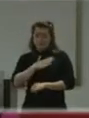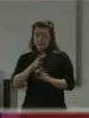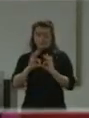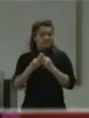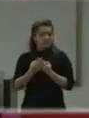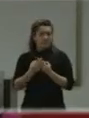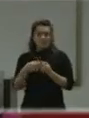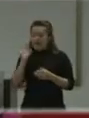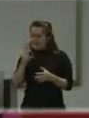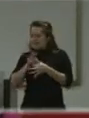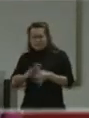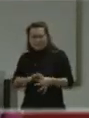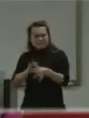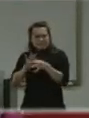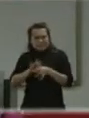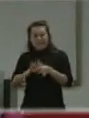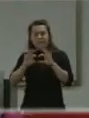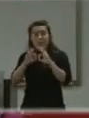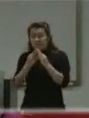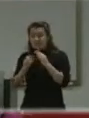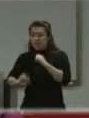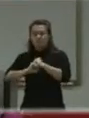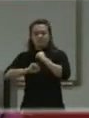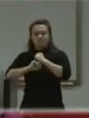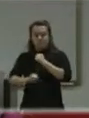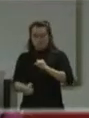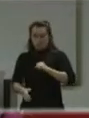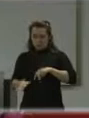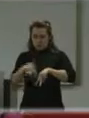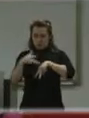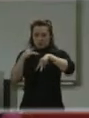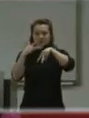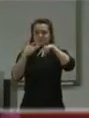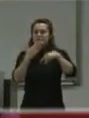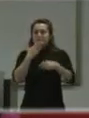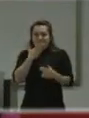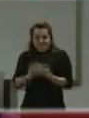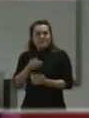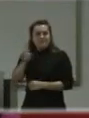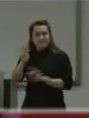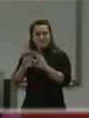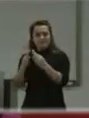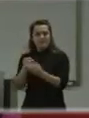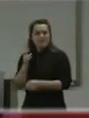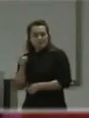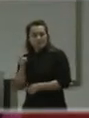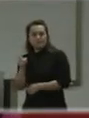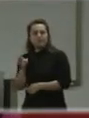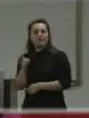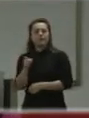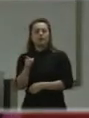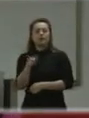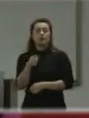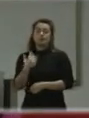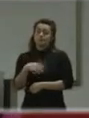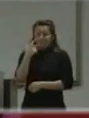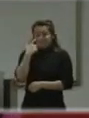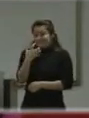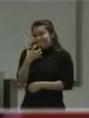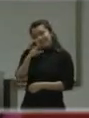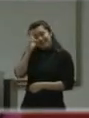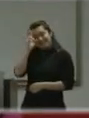siempre mi familia ha sido el motor más grande que que hemos tenido porque pues evidentemente